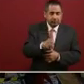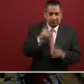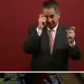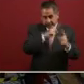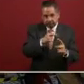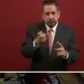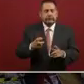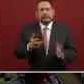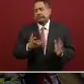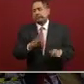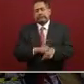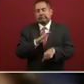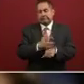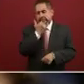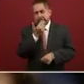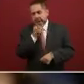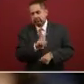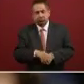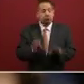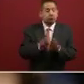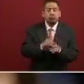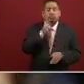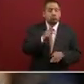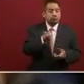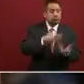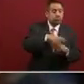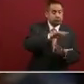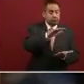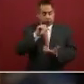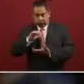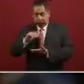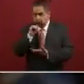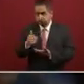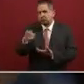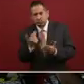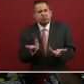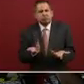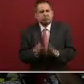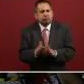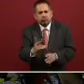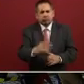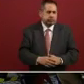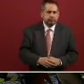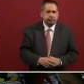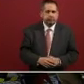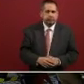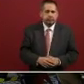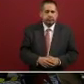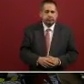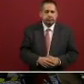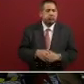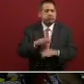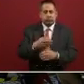la falta de recursos que aportará a las finanzas federales cuál es su opinión respecto a este análisis en